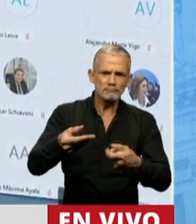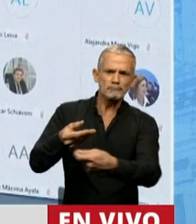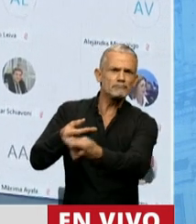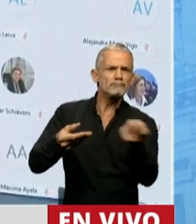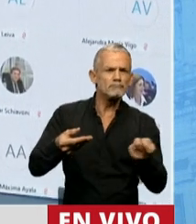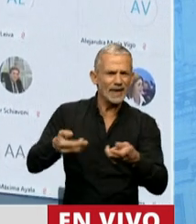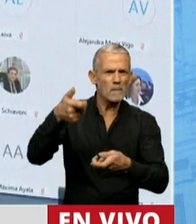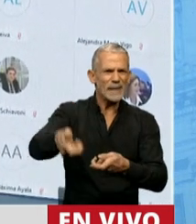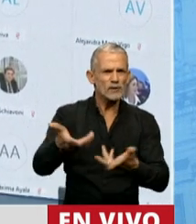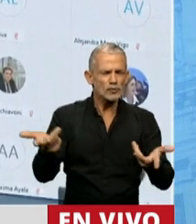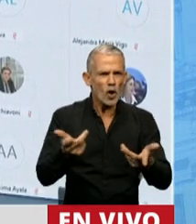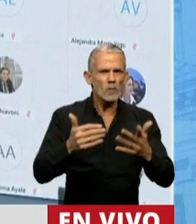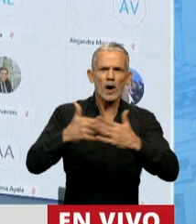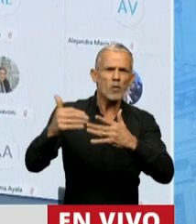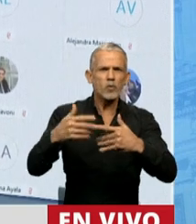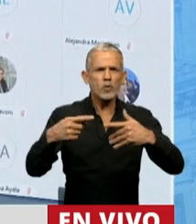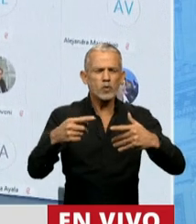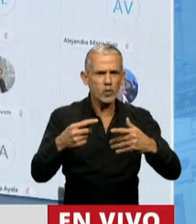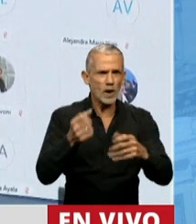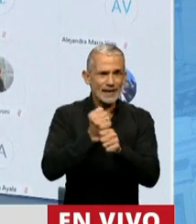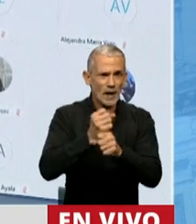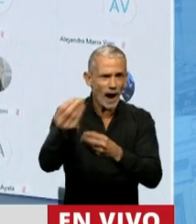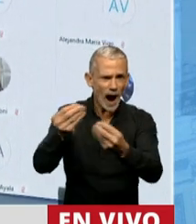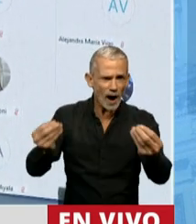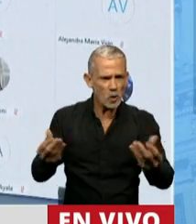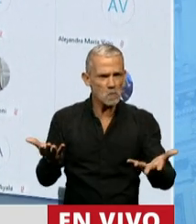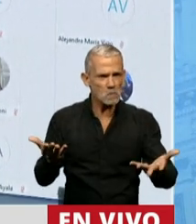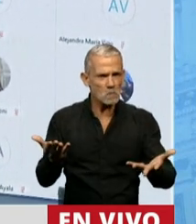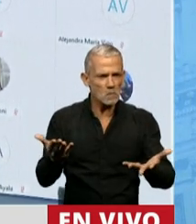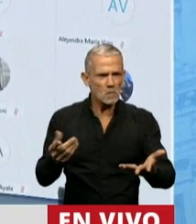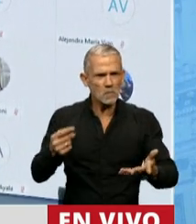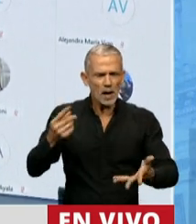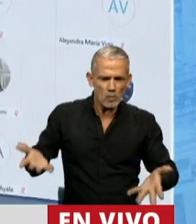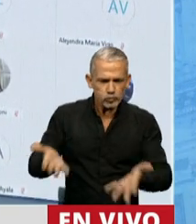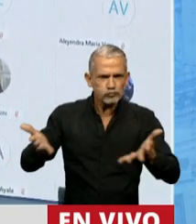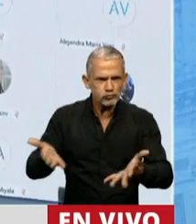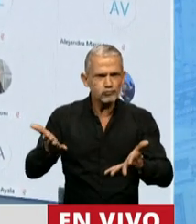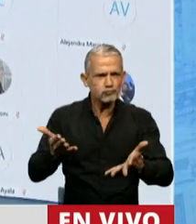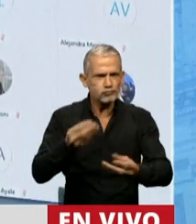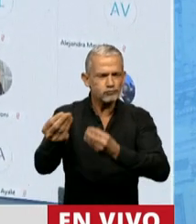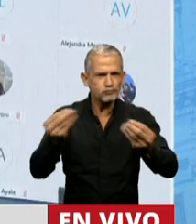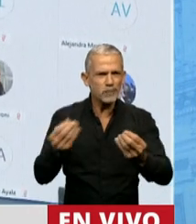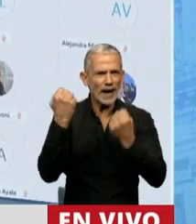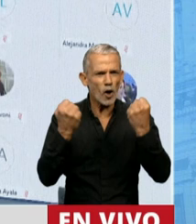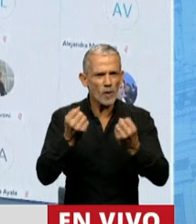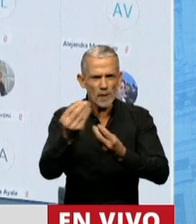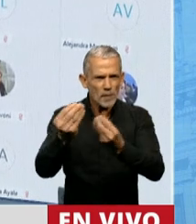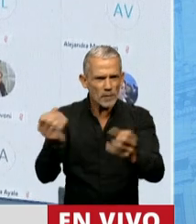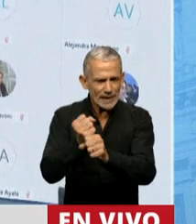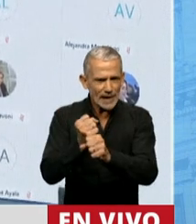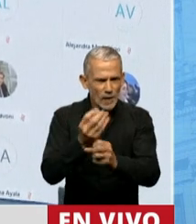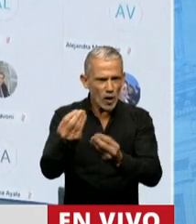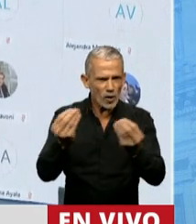desde el punto de vista de la construcción de trabajo de iniciativa que que generen insisto empleo